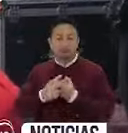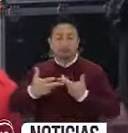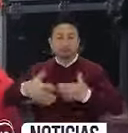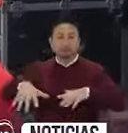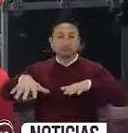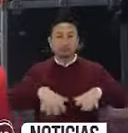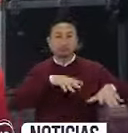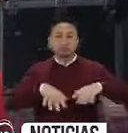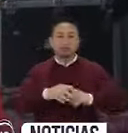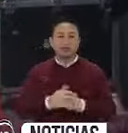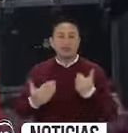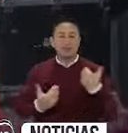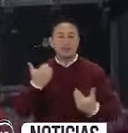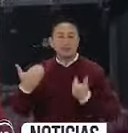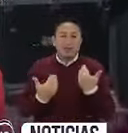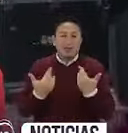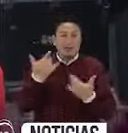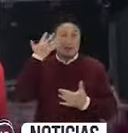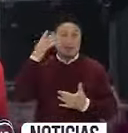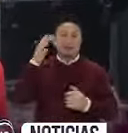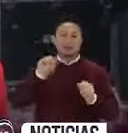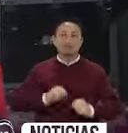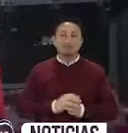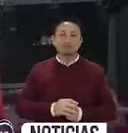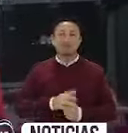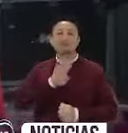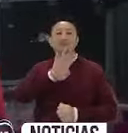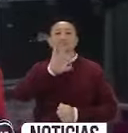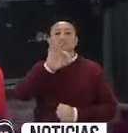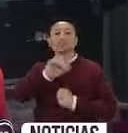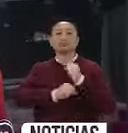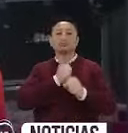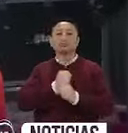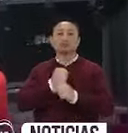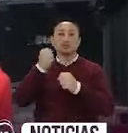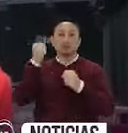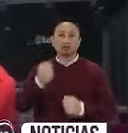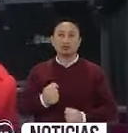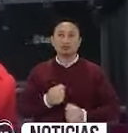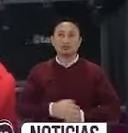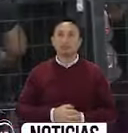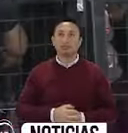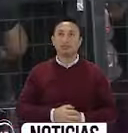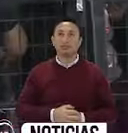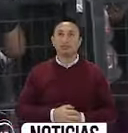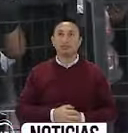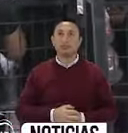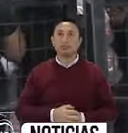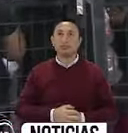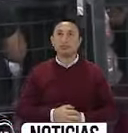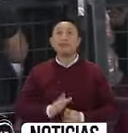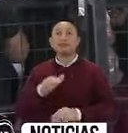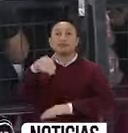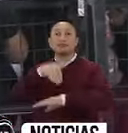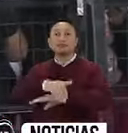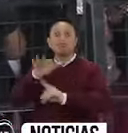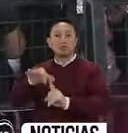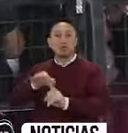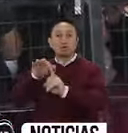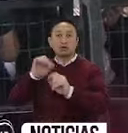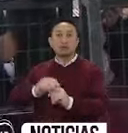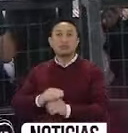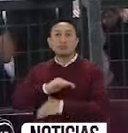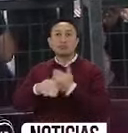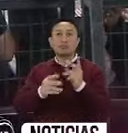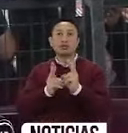actividades con mucha alegría, con mucha ilusión para festejar estos 490 años de fundación de San Francisco de Quito. Es una tarde especial para todos los